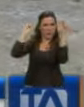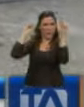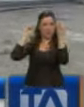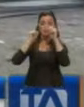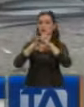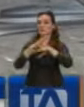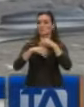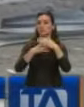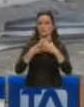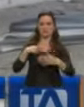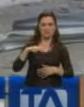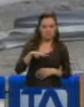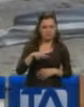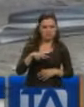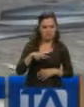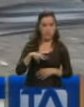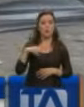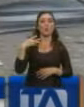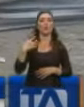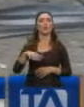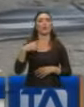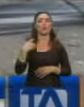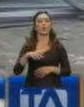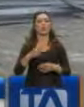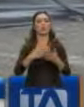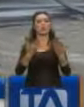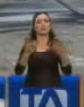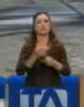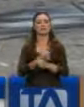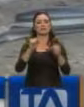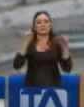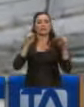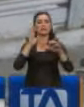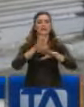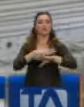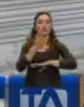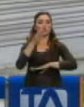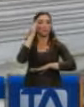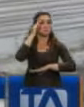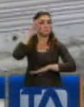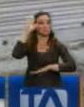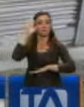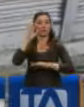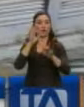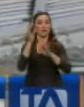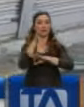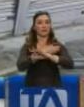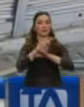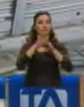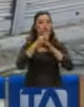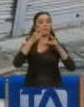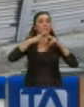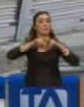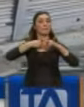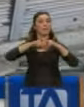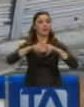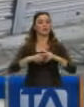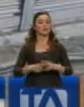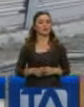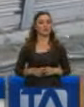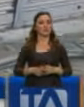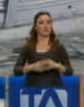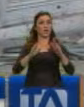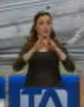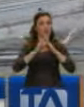a enterarme y supe que ha habido una explosión. No se sabe el origen de la explosión. Aquí funcionaba una mecánica. ¿Su vivienda ha sido